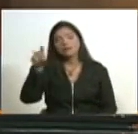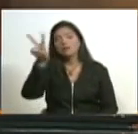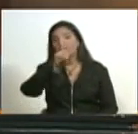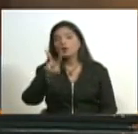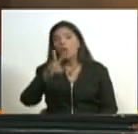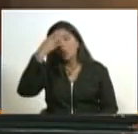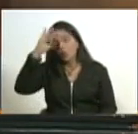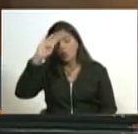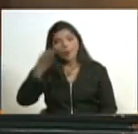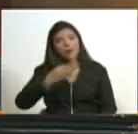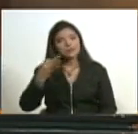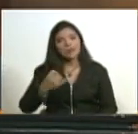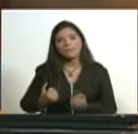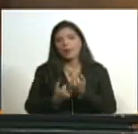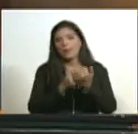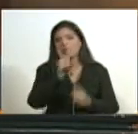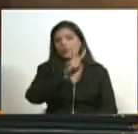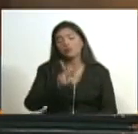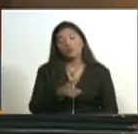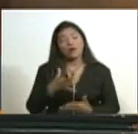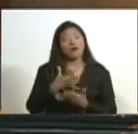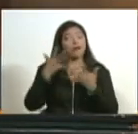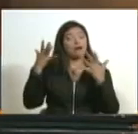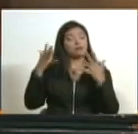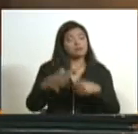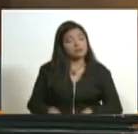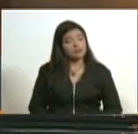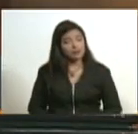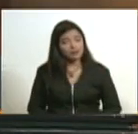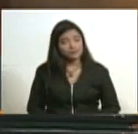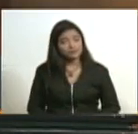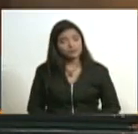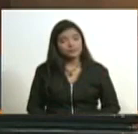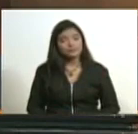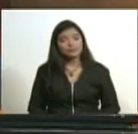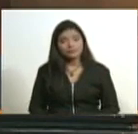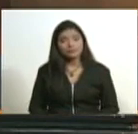con Venezuela. Eso es muy grande, como dicen ustedes. Eso es muy grande.